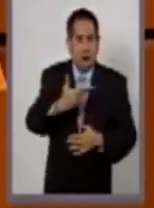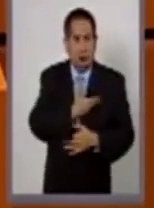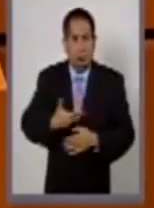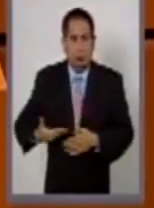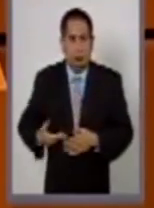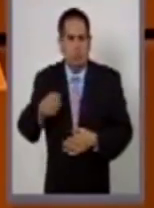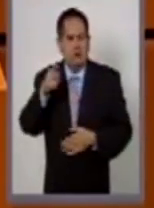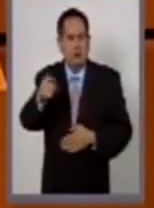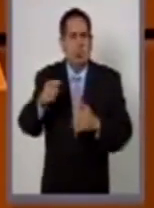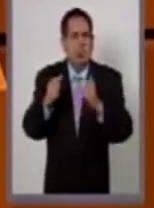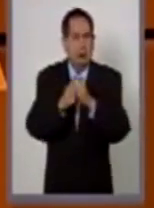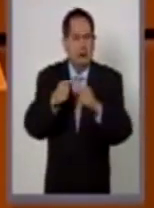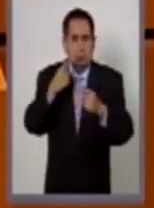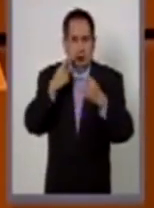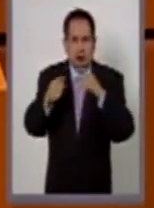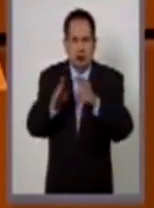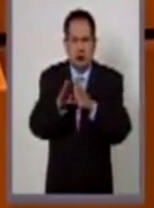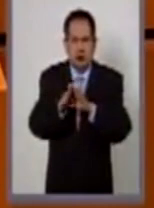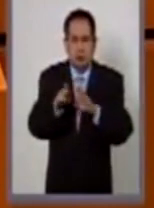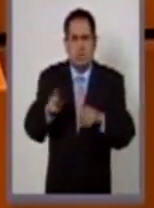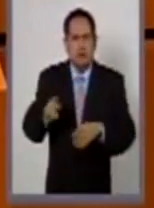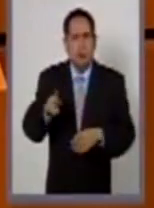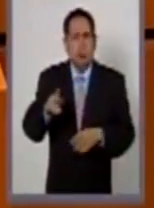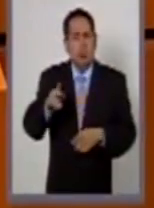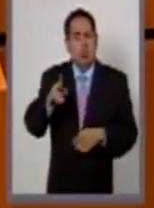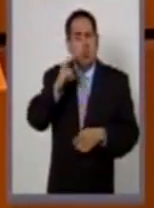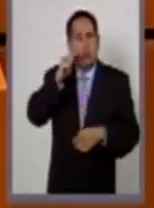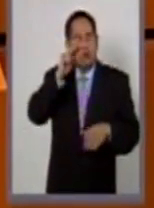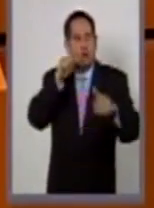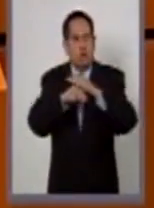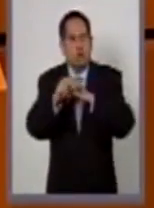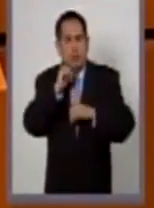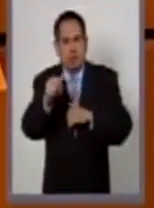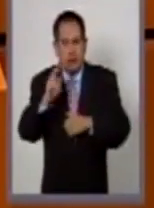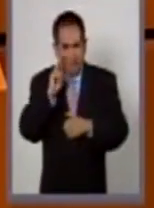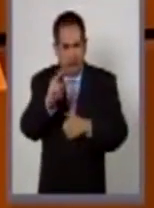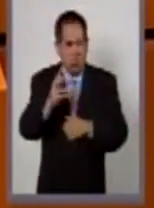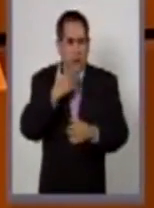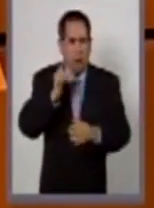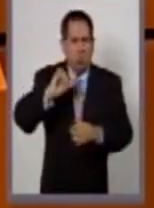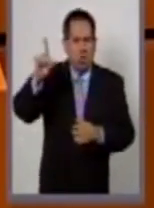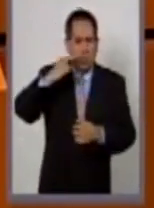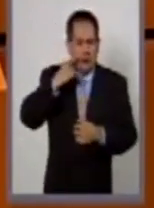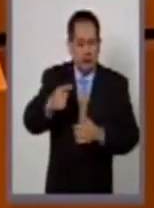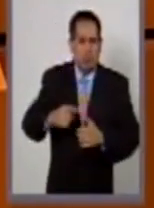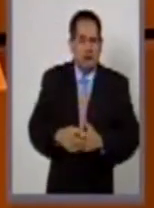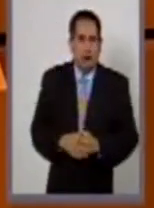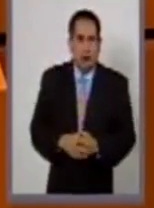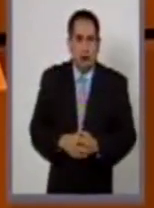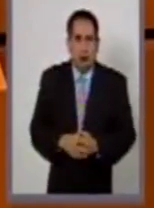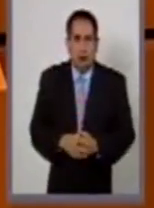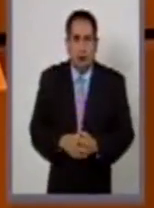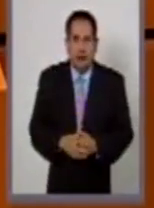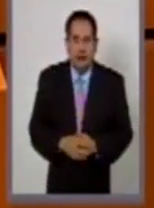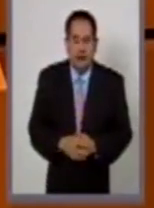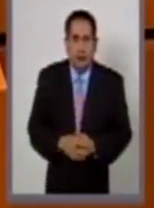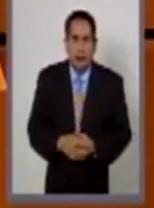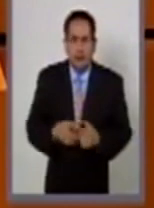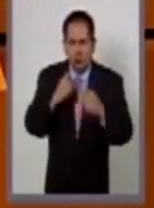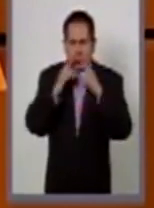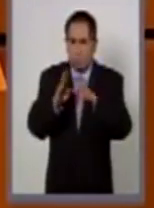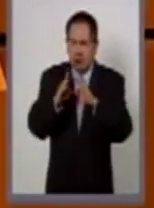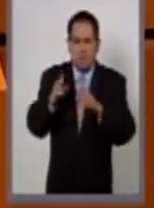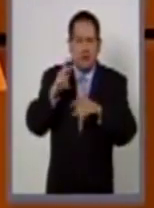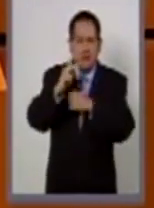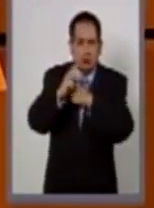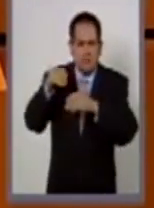hacen a través de organismos que nunca ven nada, no tienen autoridad. Y entonces vamos entregando el país,